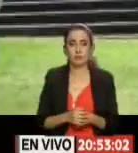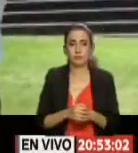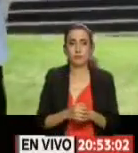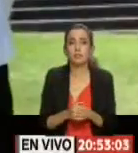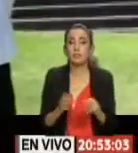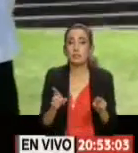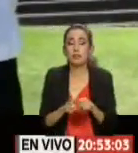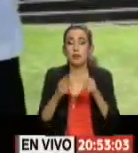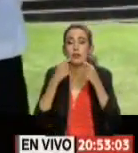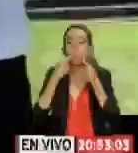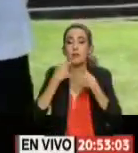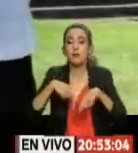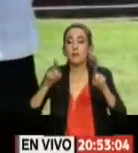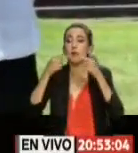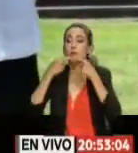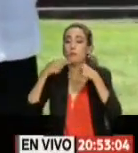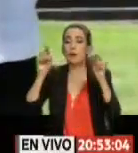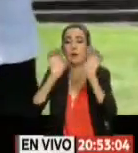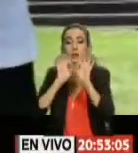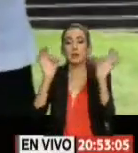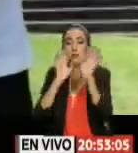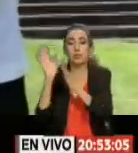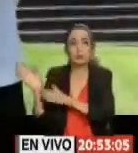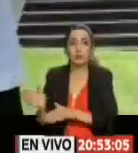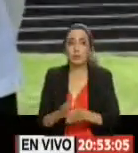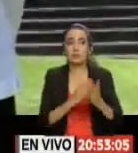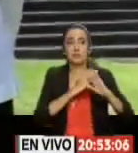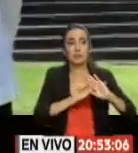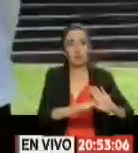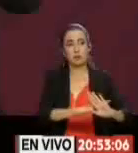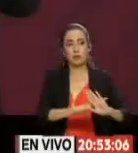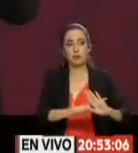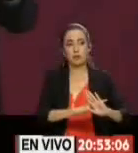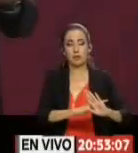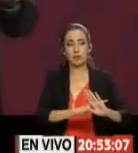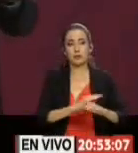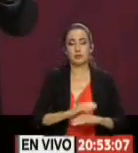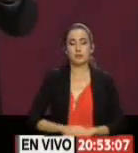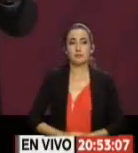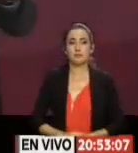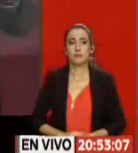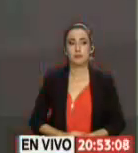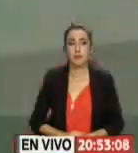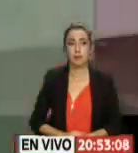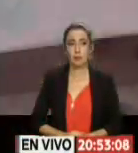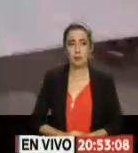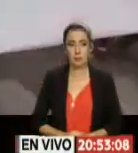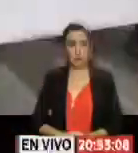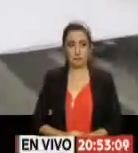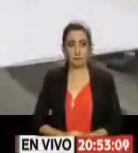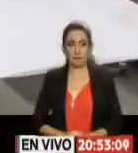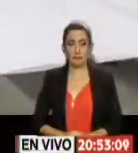Vaticano, mismo que provocó la misma reacción de rechazo por parte de la Santa Sede.